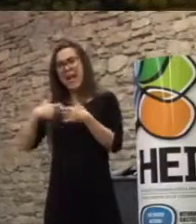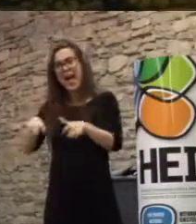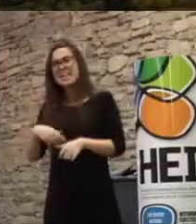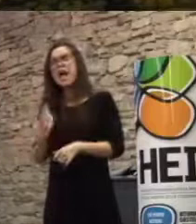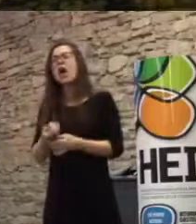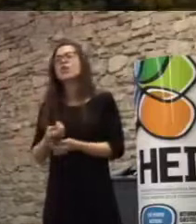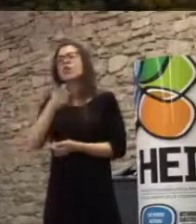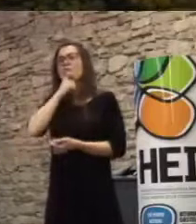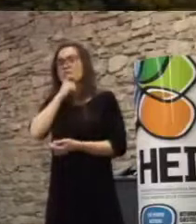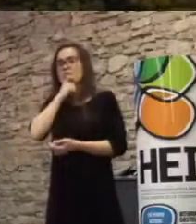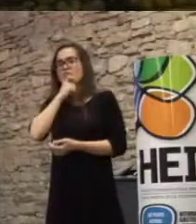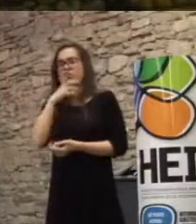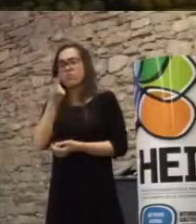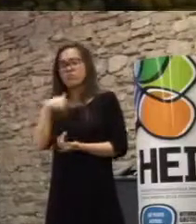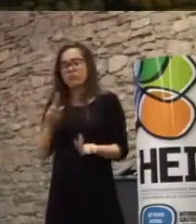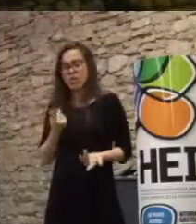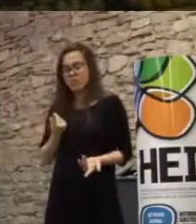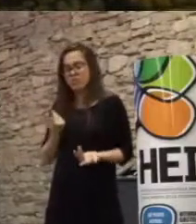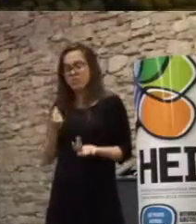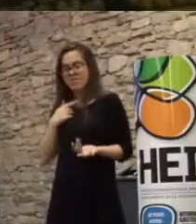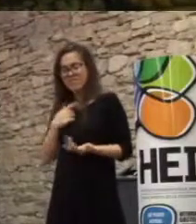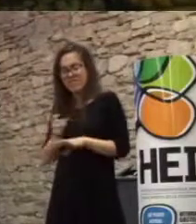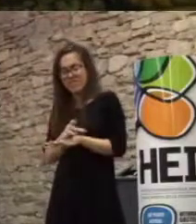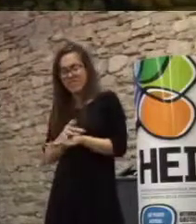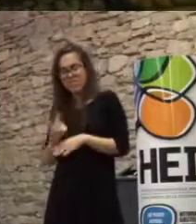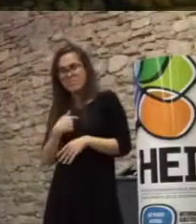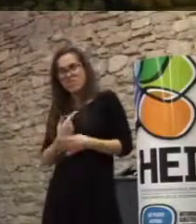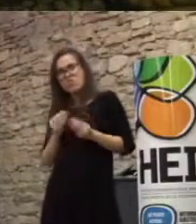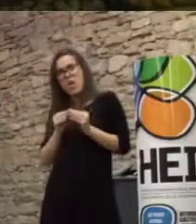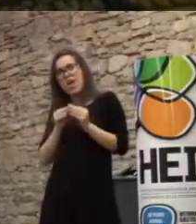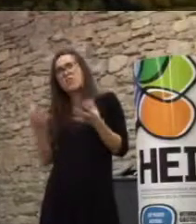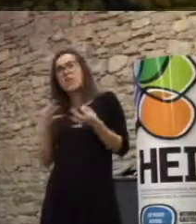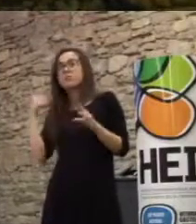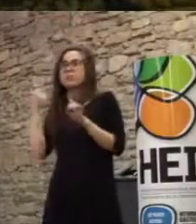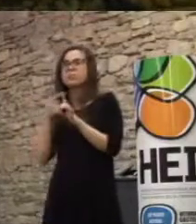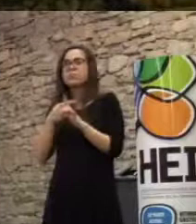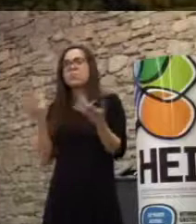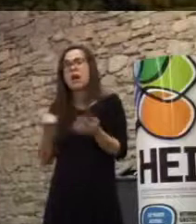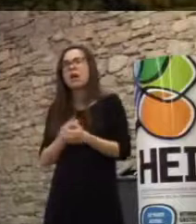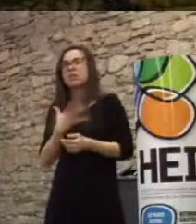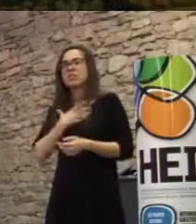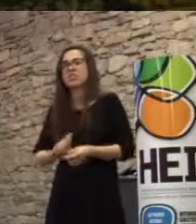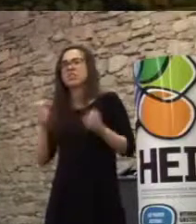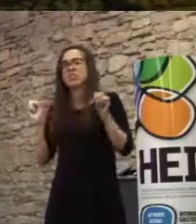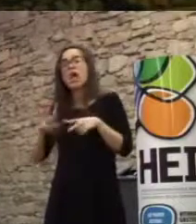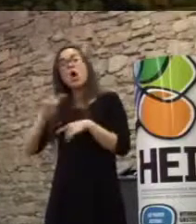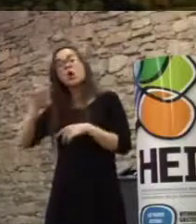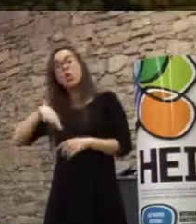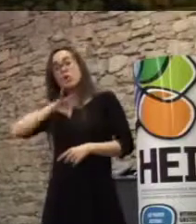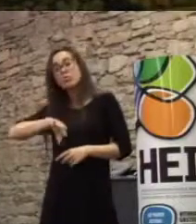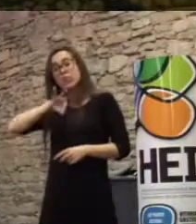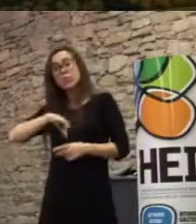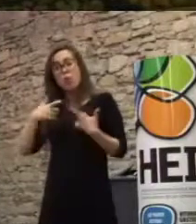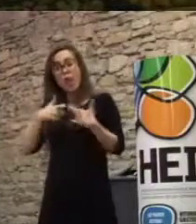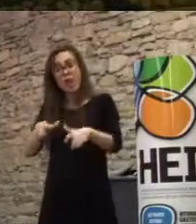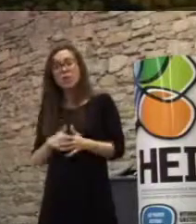muy importante qué hacemos con nuestro tiempo libre para no rayar los tres otra ley que es el área espiritual a veces